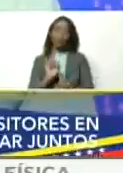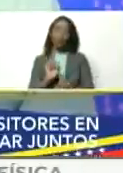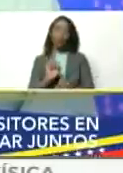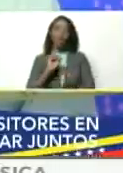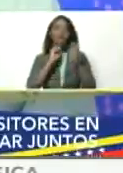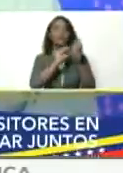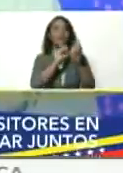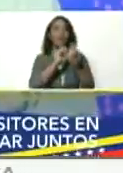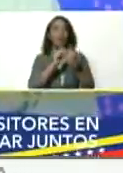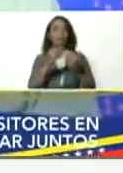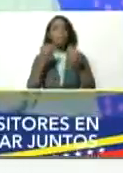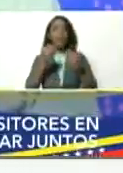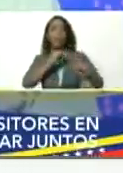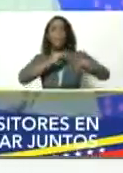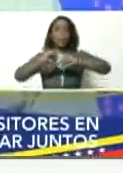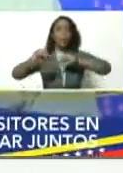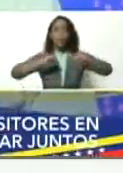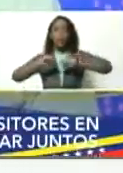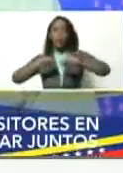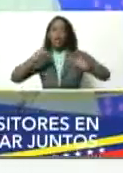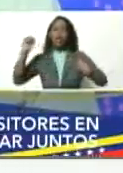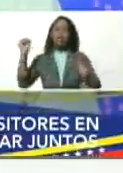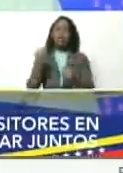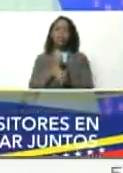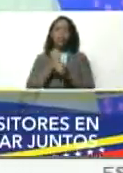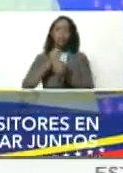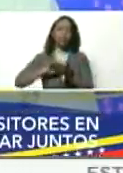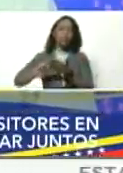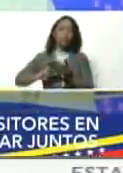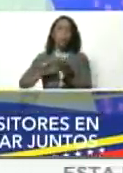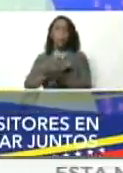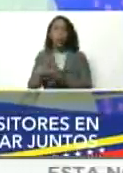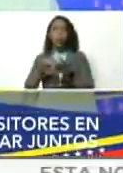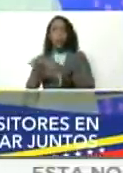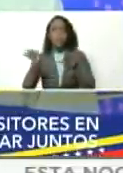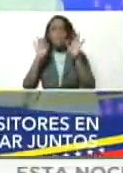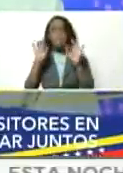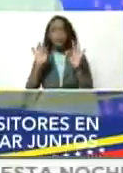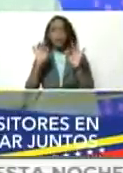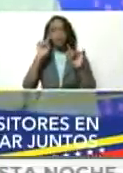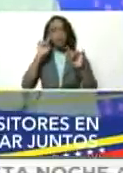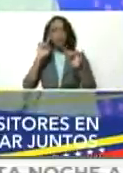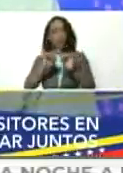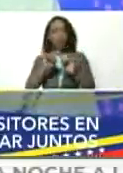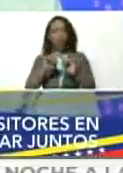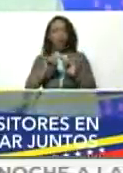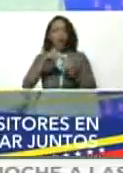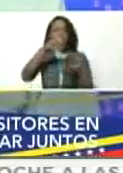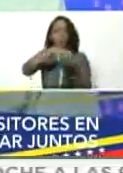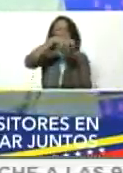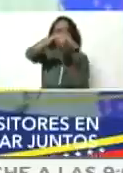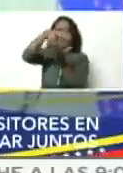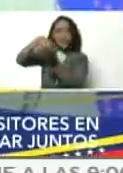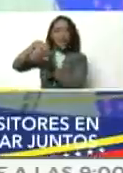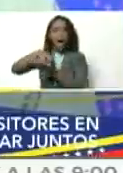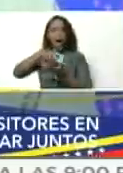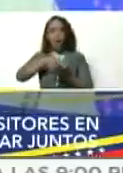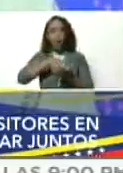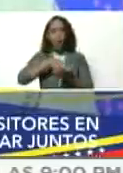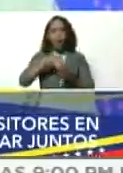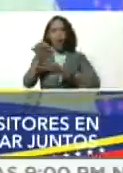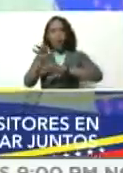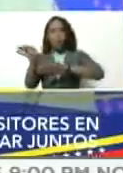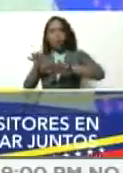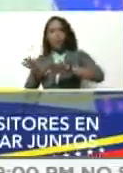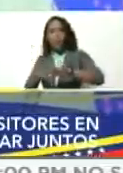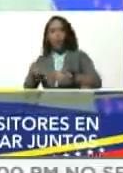Diálogo para la acción, para la solución de problemas específicos en los estados, en los municipios, en